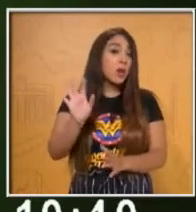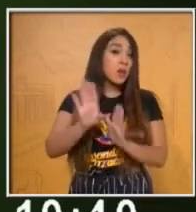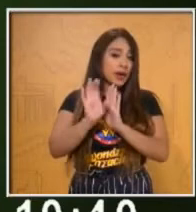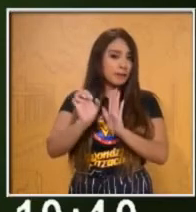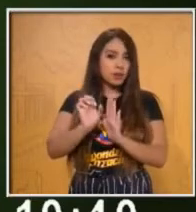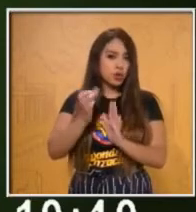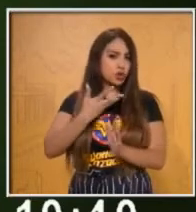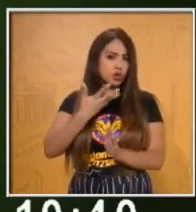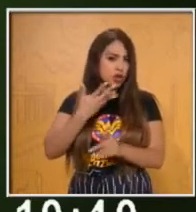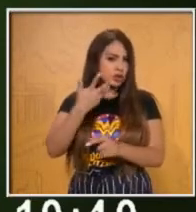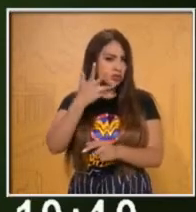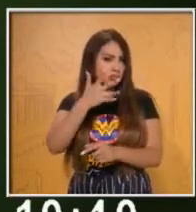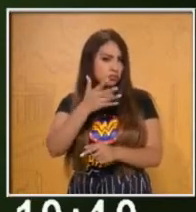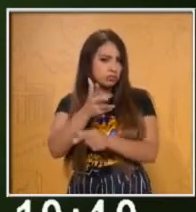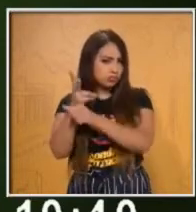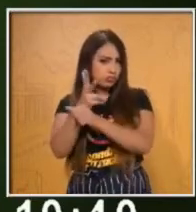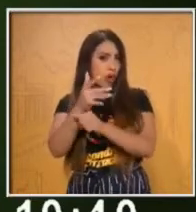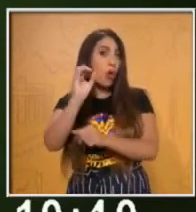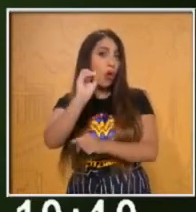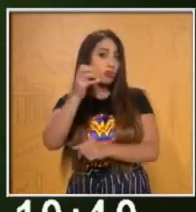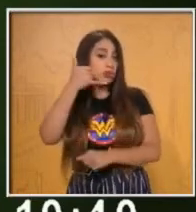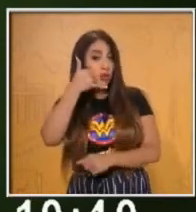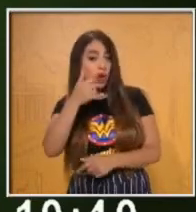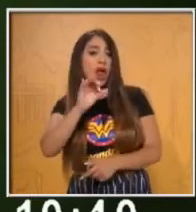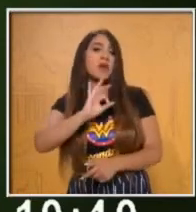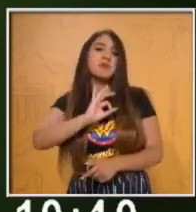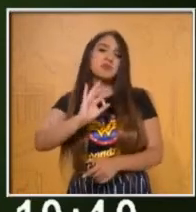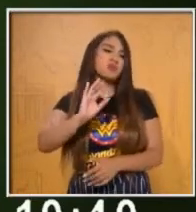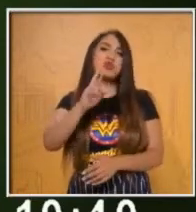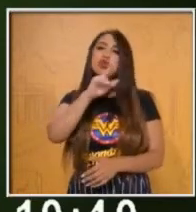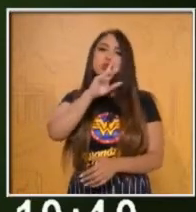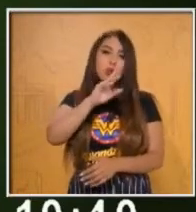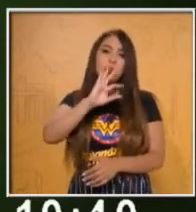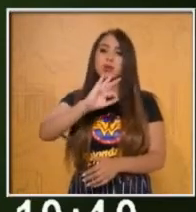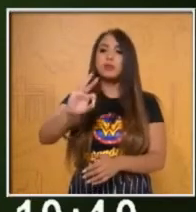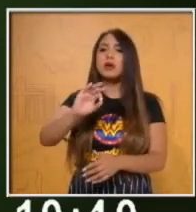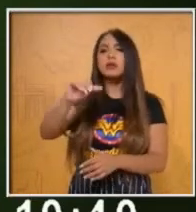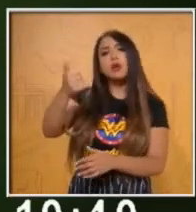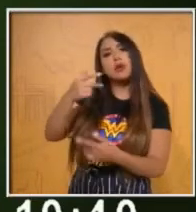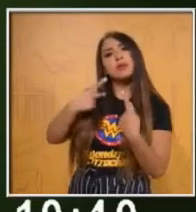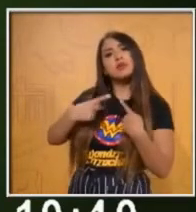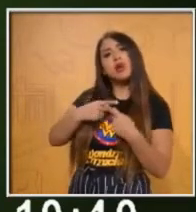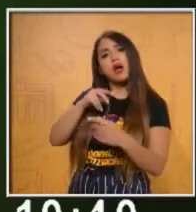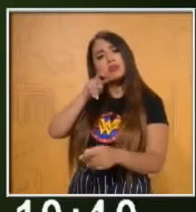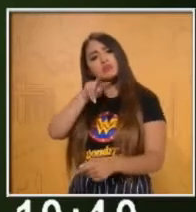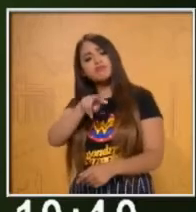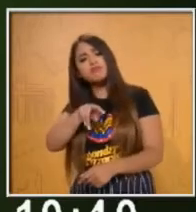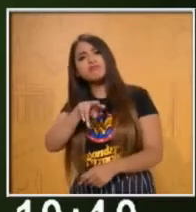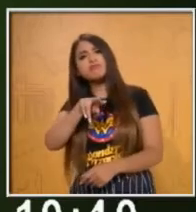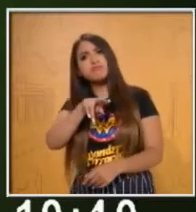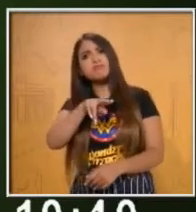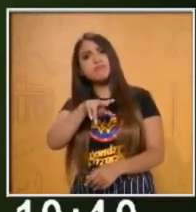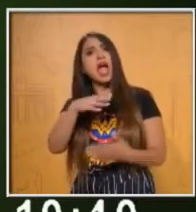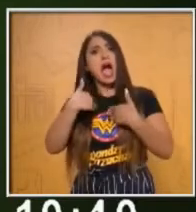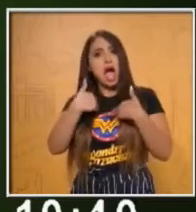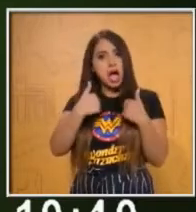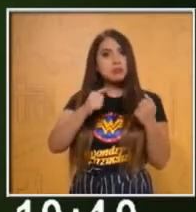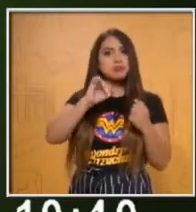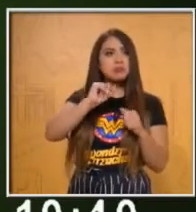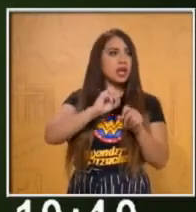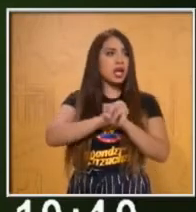Y si en caso de que no, puedes seguir practicando hasta que lo hagas correctamente. Y con esto ya terminamos lo que es la